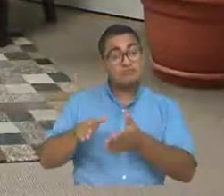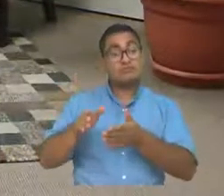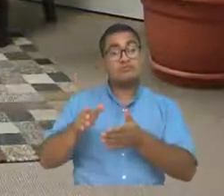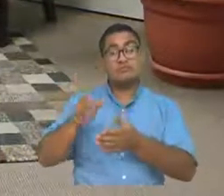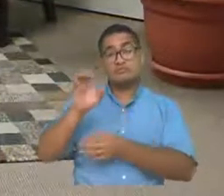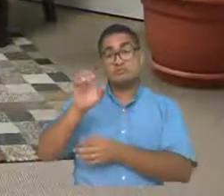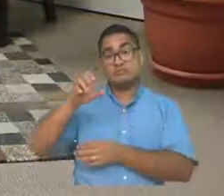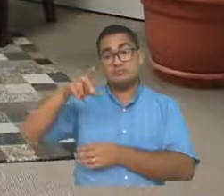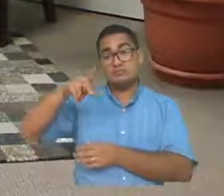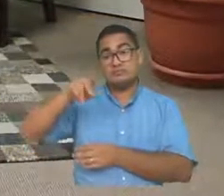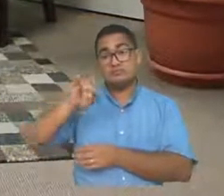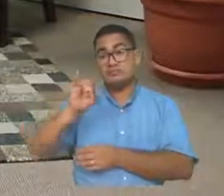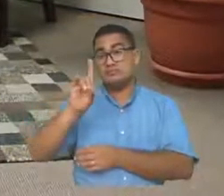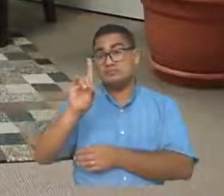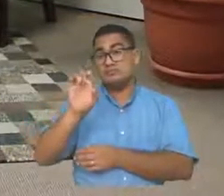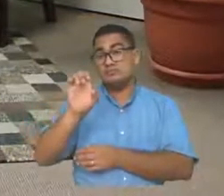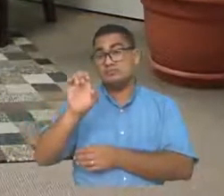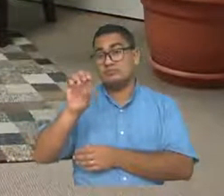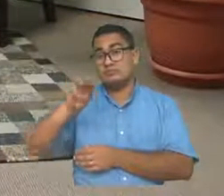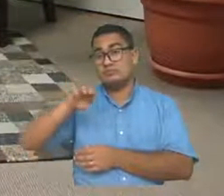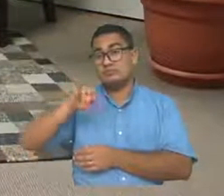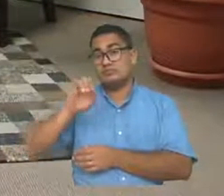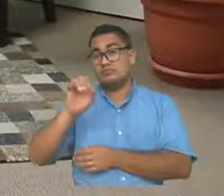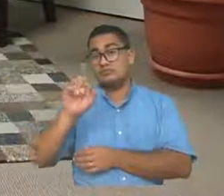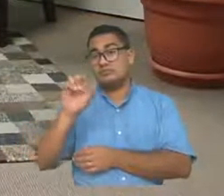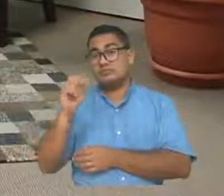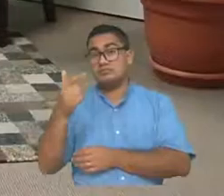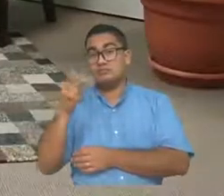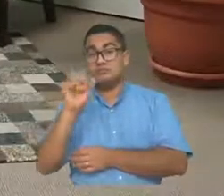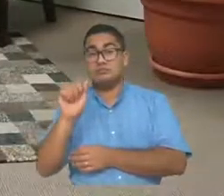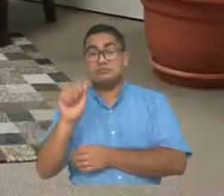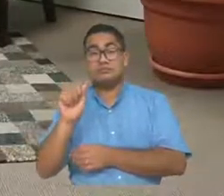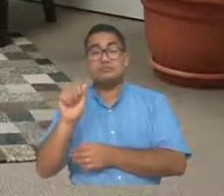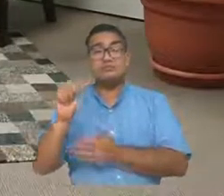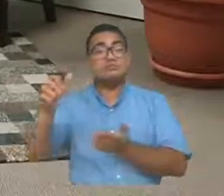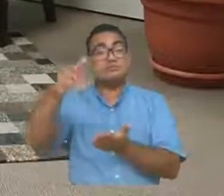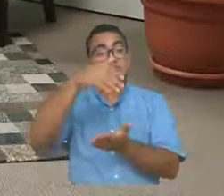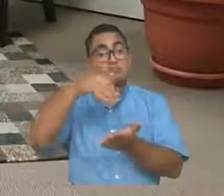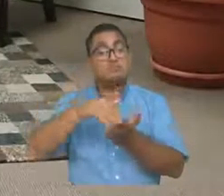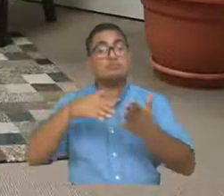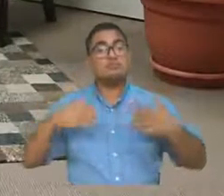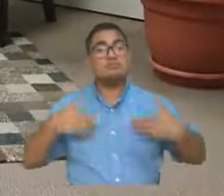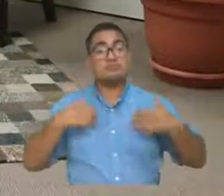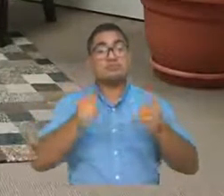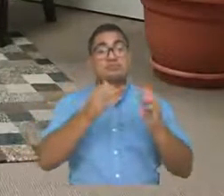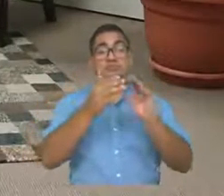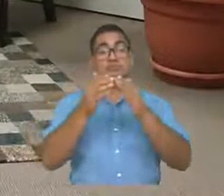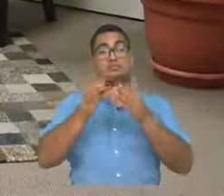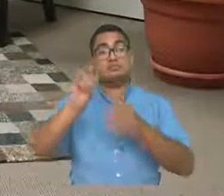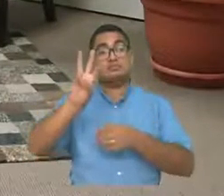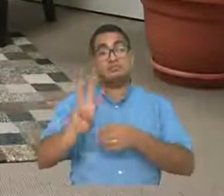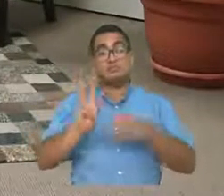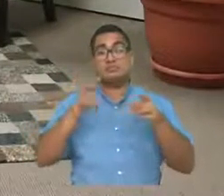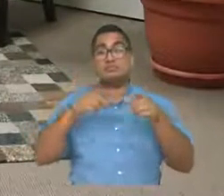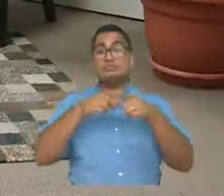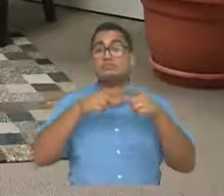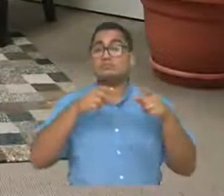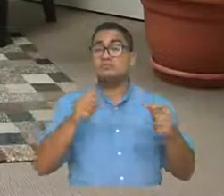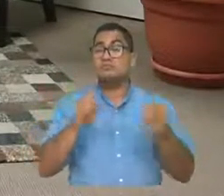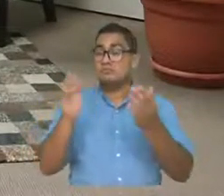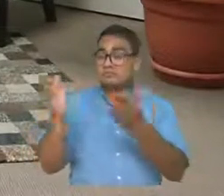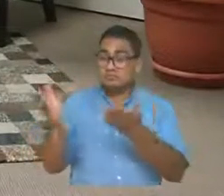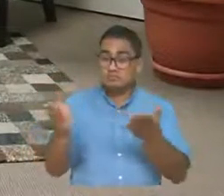o tienen el virus del COVID-19. Para hablar de este tema, hemos invitado a la compañera Carla Álvarez, quien